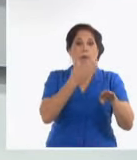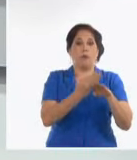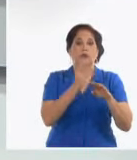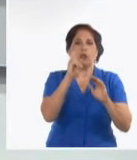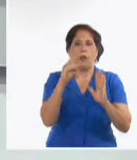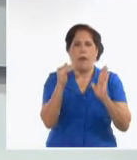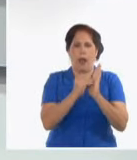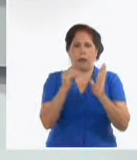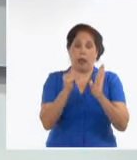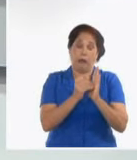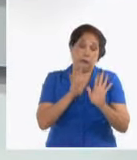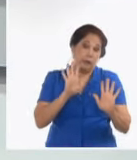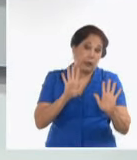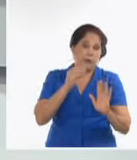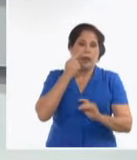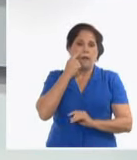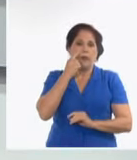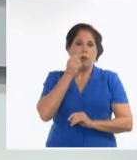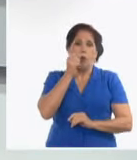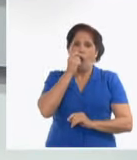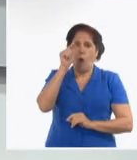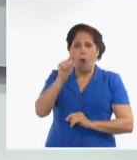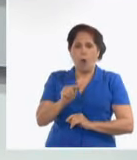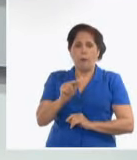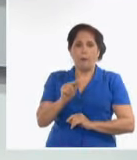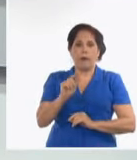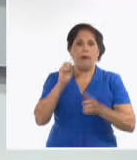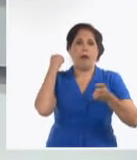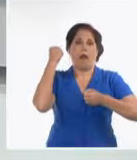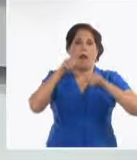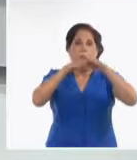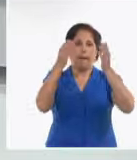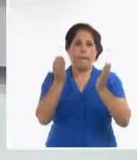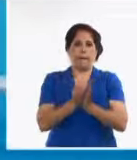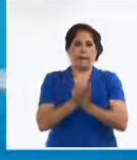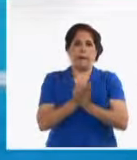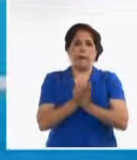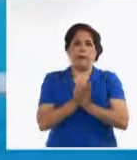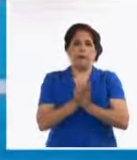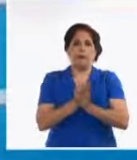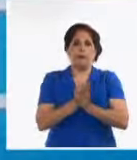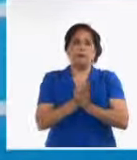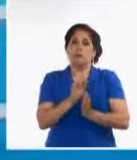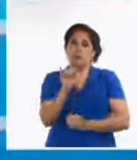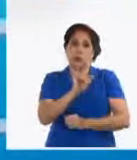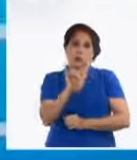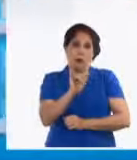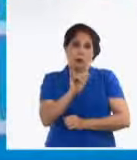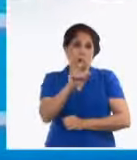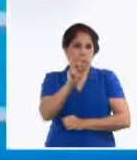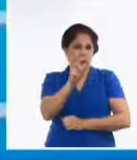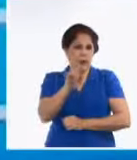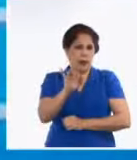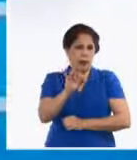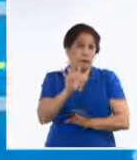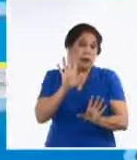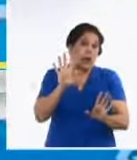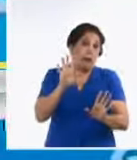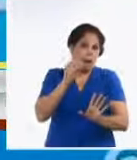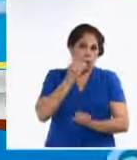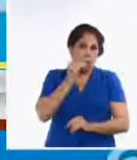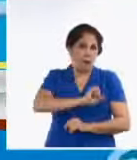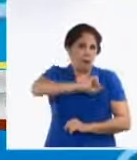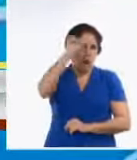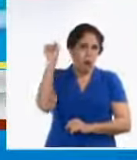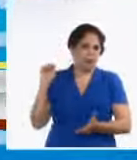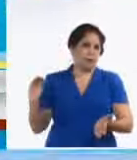al colombiano Jürgen Martínez, su campeón olímpico de Río de Janeiro 2016. Vencerlo será imprescindible para asegurar boleto